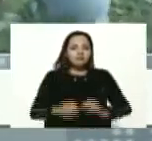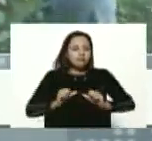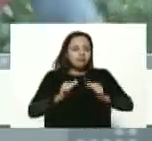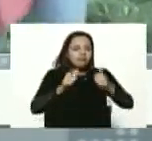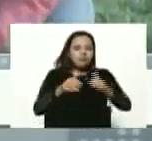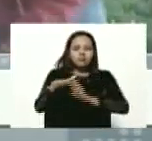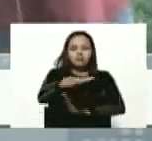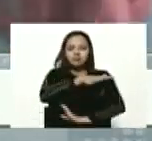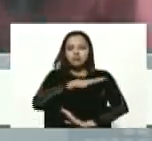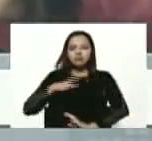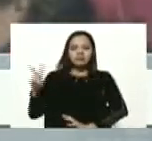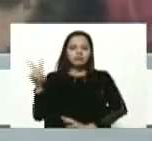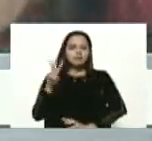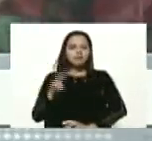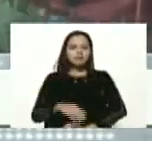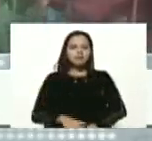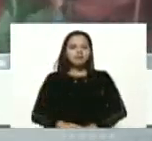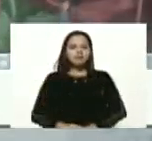Soteldo, Cojedes.